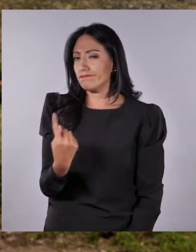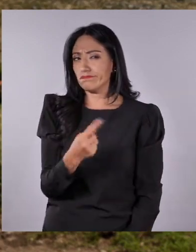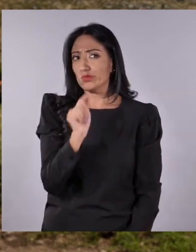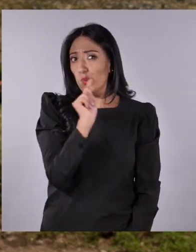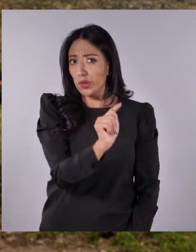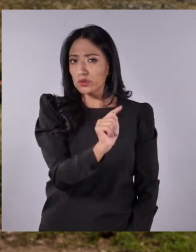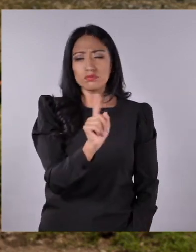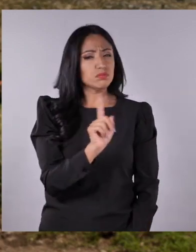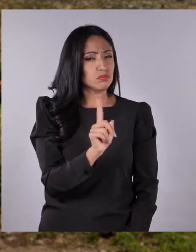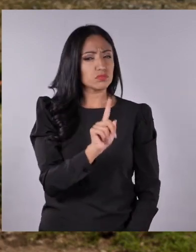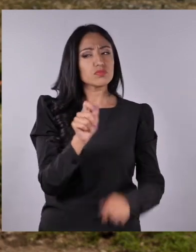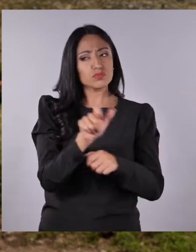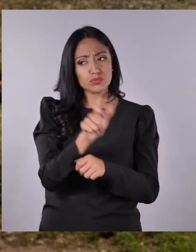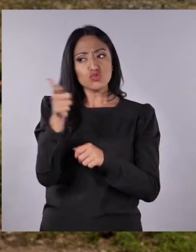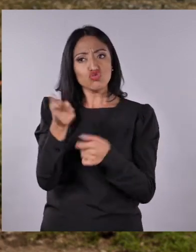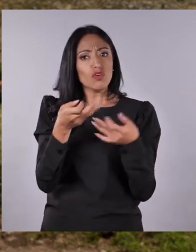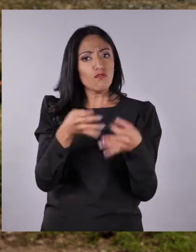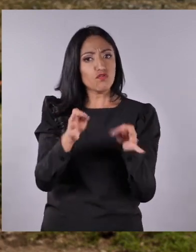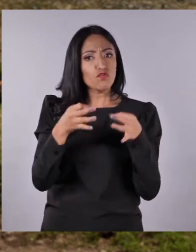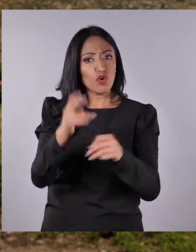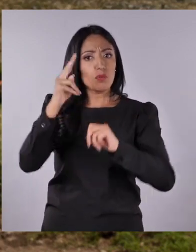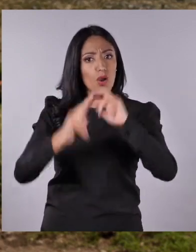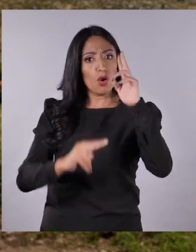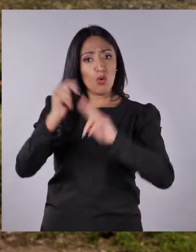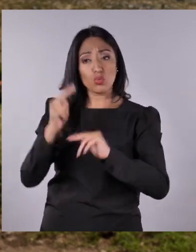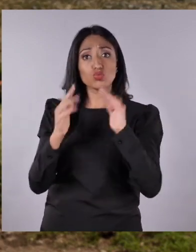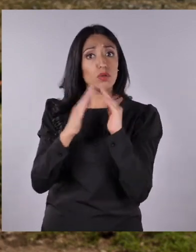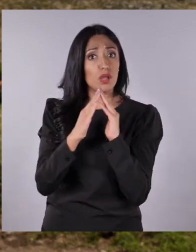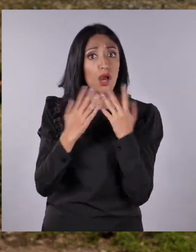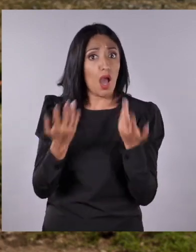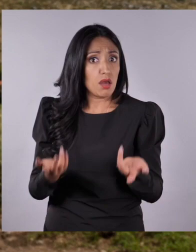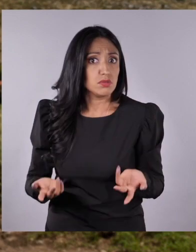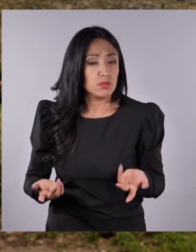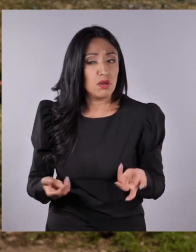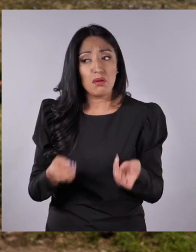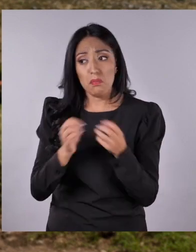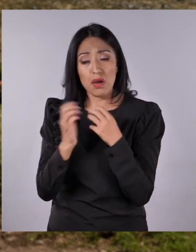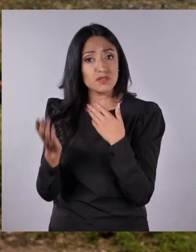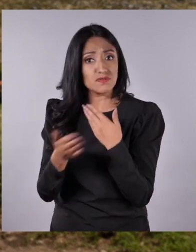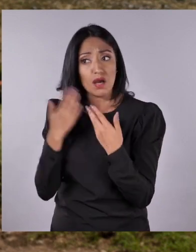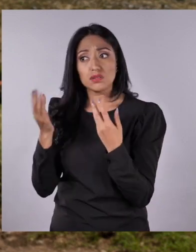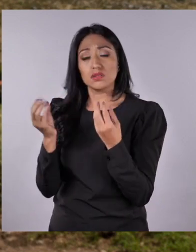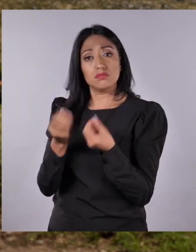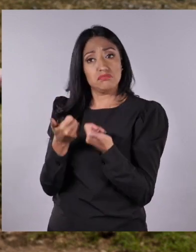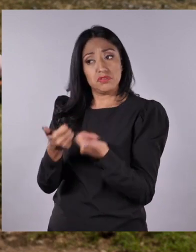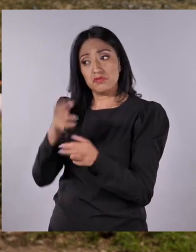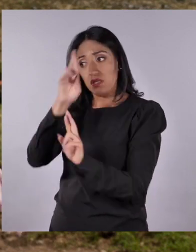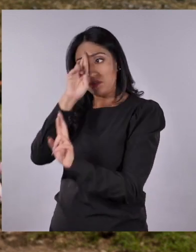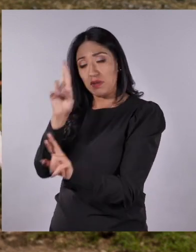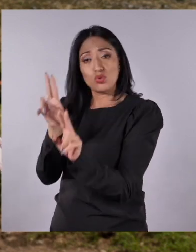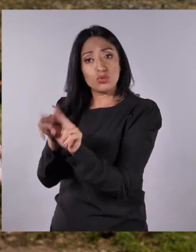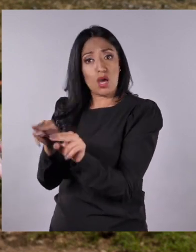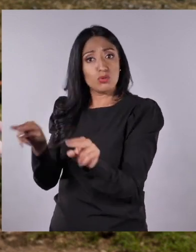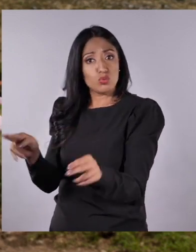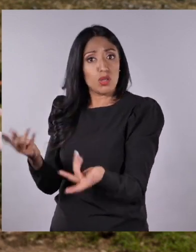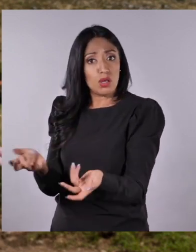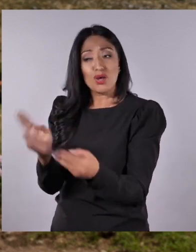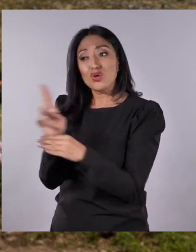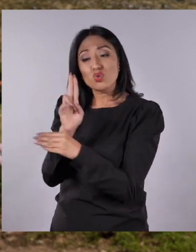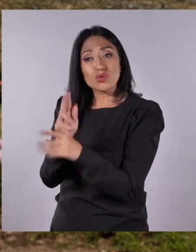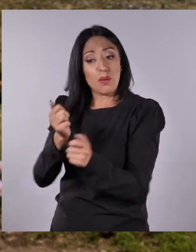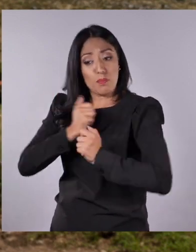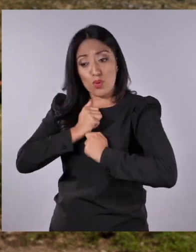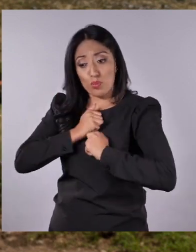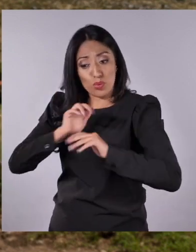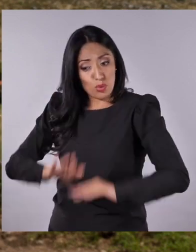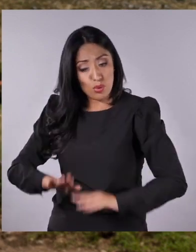es la única opción. Hay otras formas más sencillas de construir casas, y sobre todo, siendo amigables con la naturaleza y utilizando